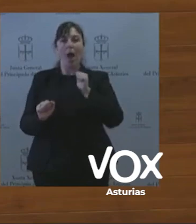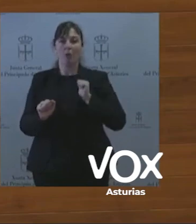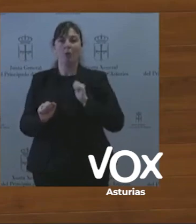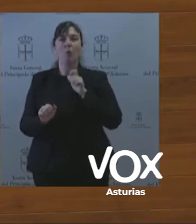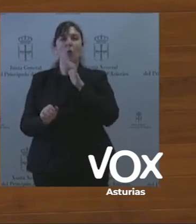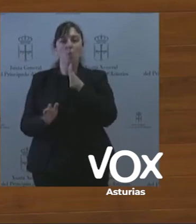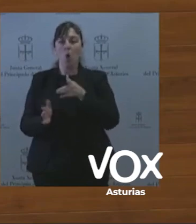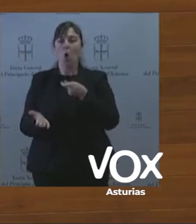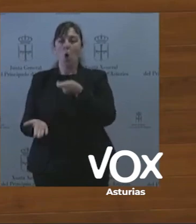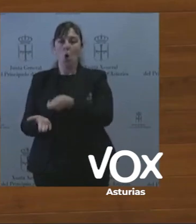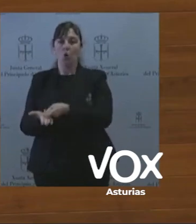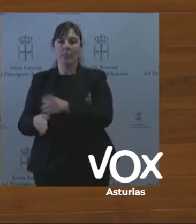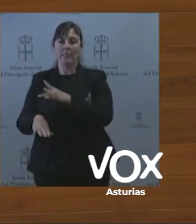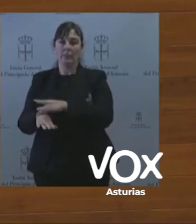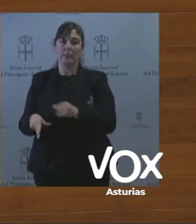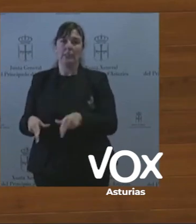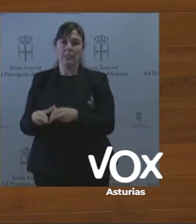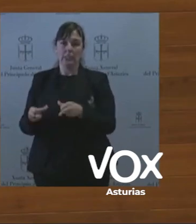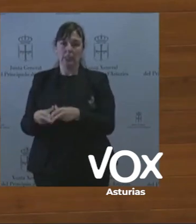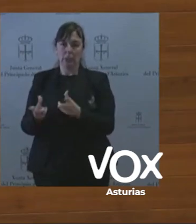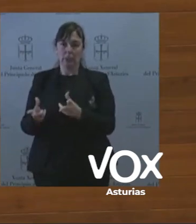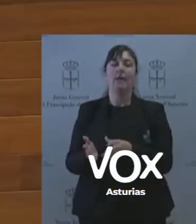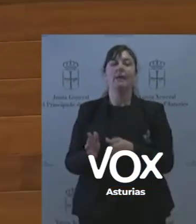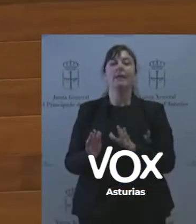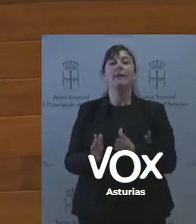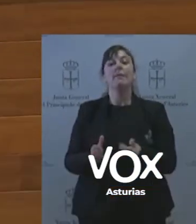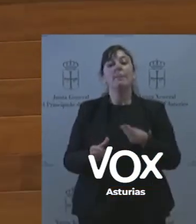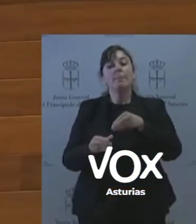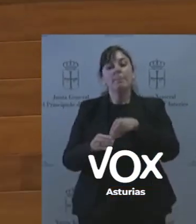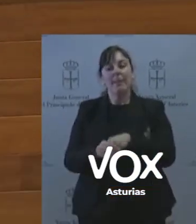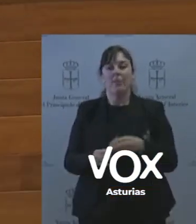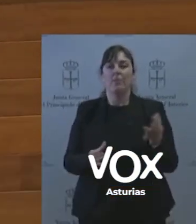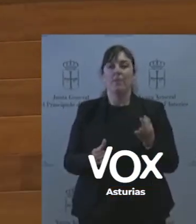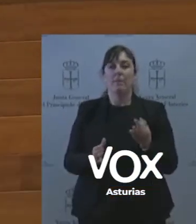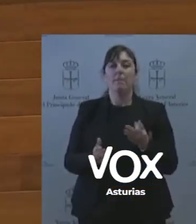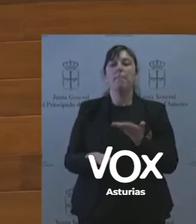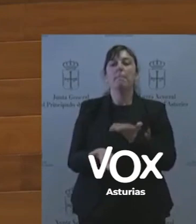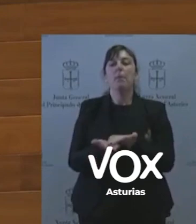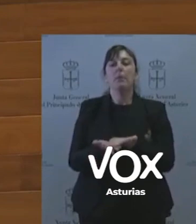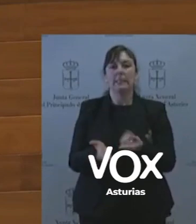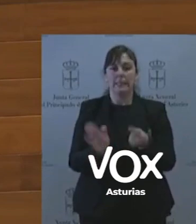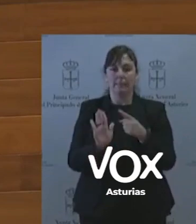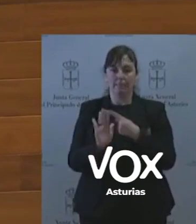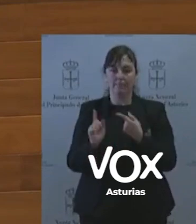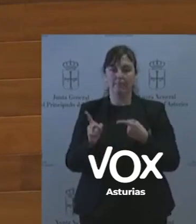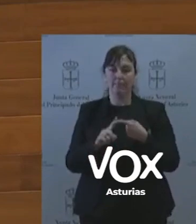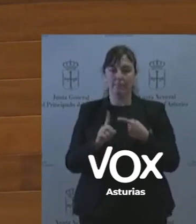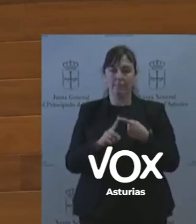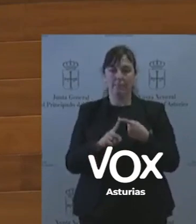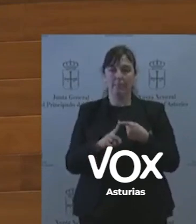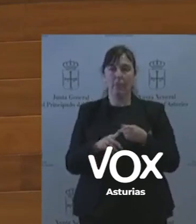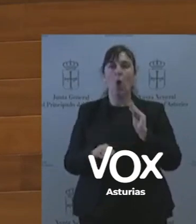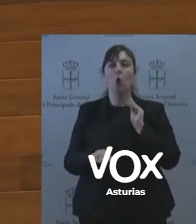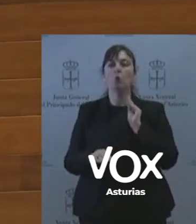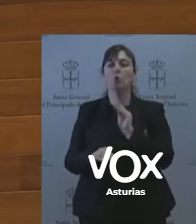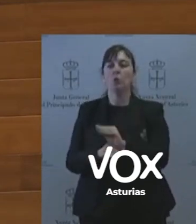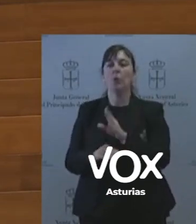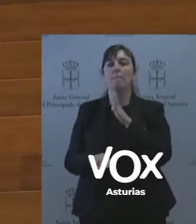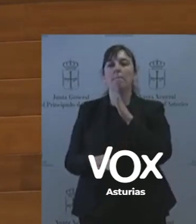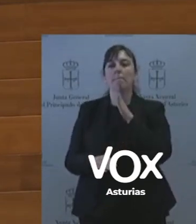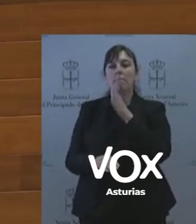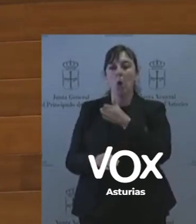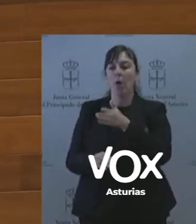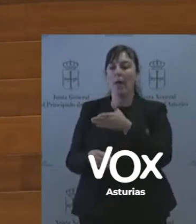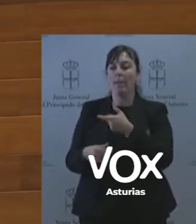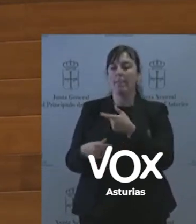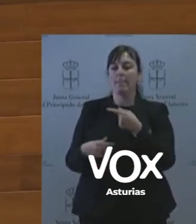al menos debería incluir entre sus propuestas las siguientes. Subvención para la diferencia entre la cotización mínima vigente y la prevista